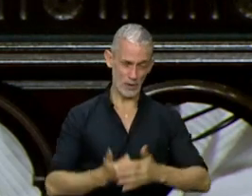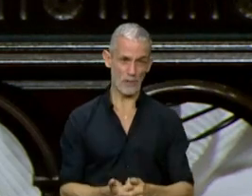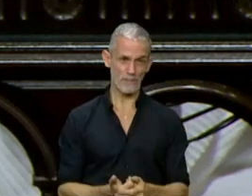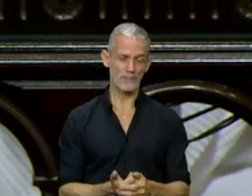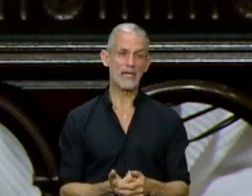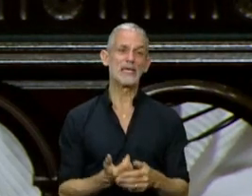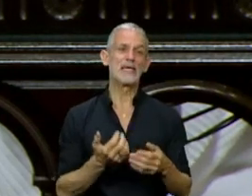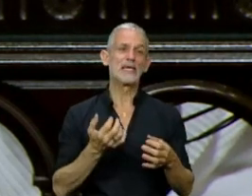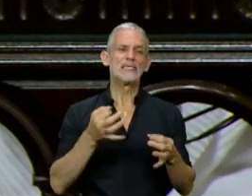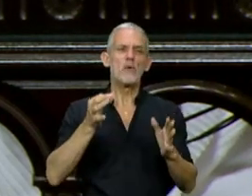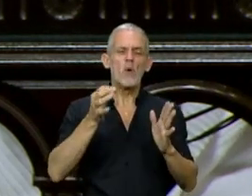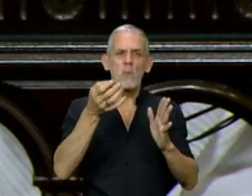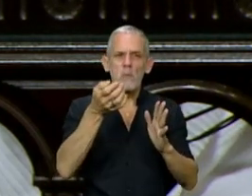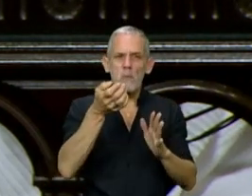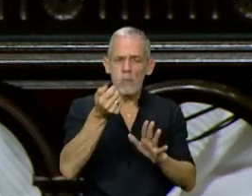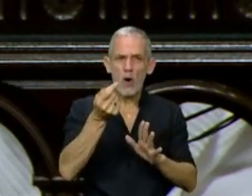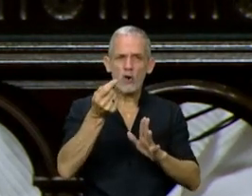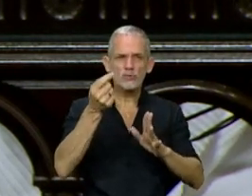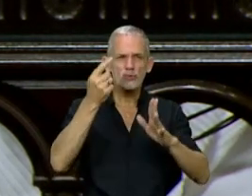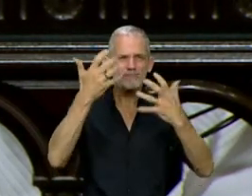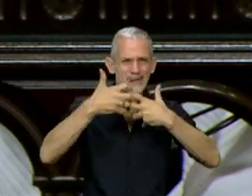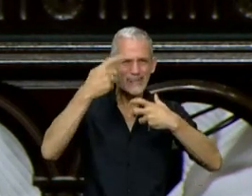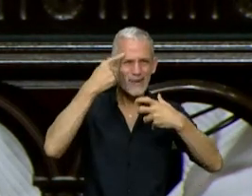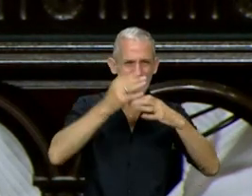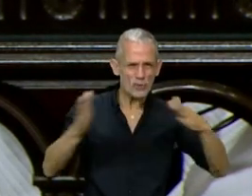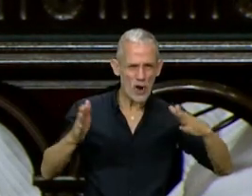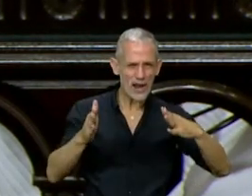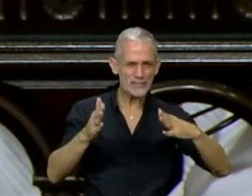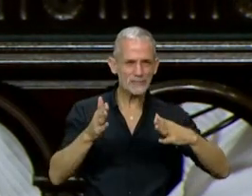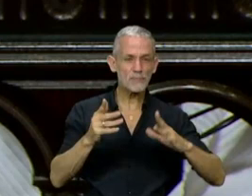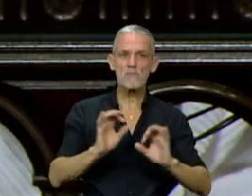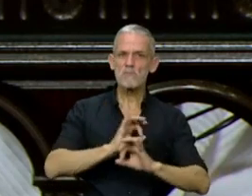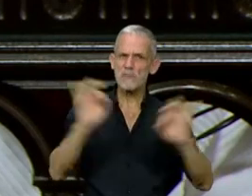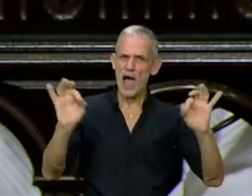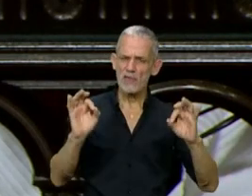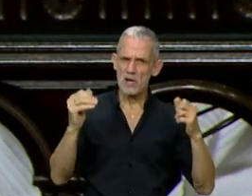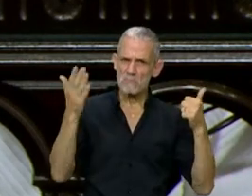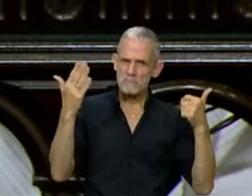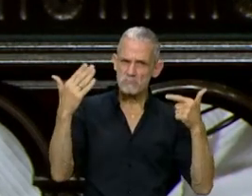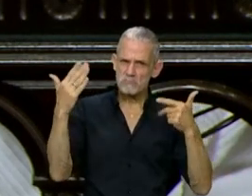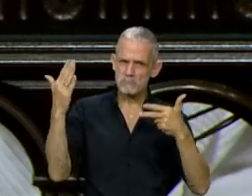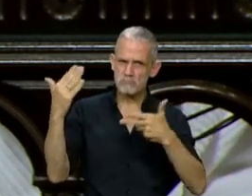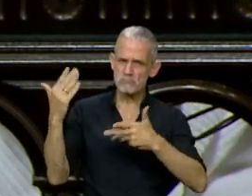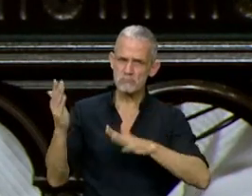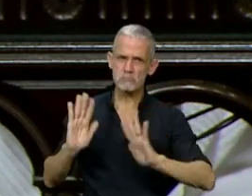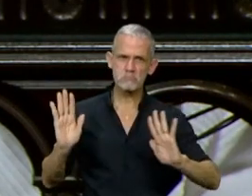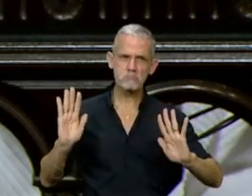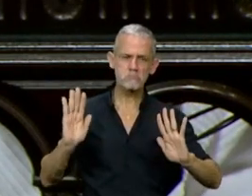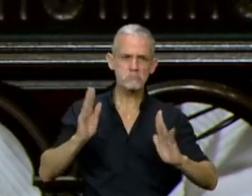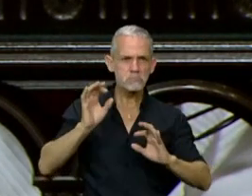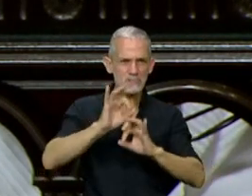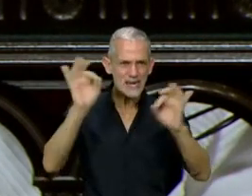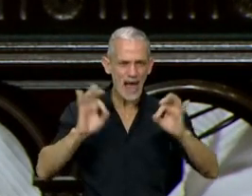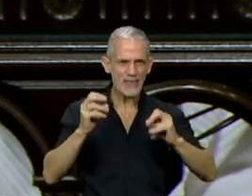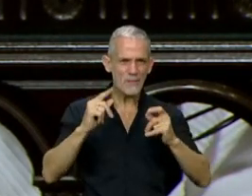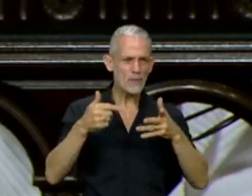que, excepto poquísimas reflexiones, nadie prácticamente ha puesto en cuestionamiento